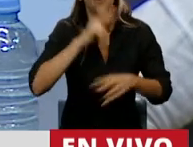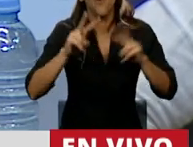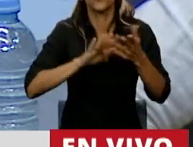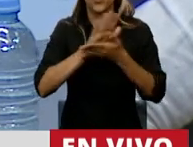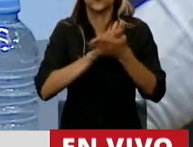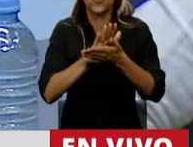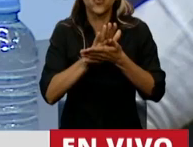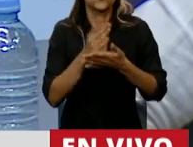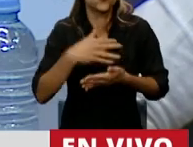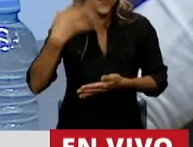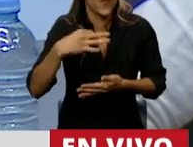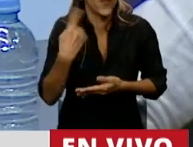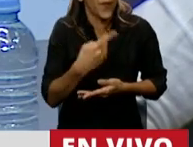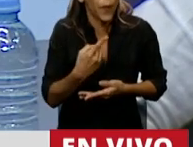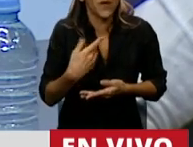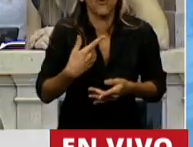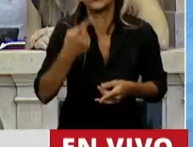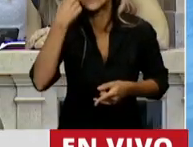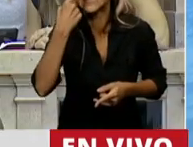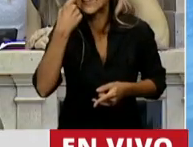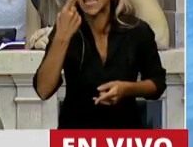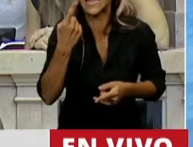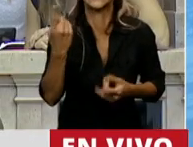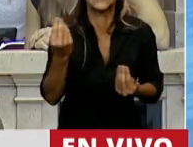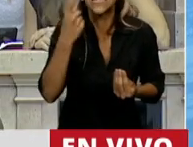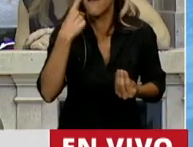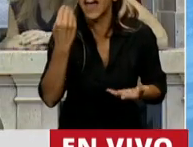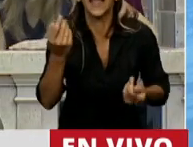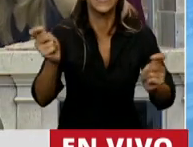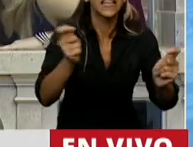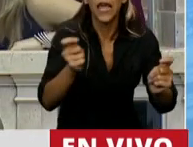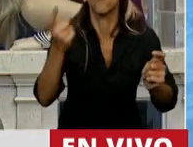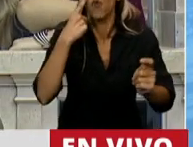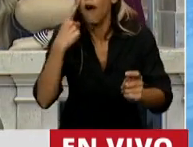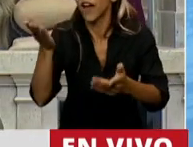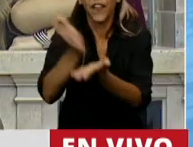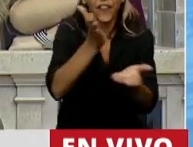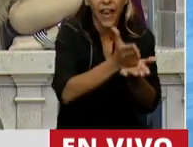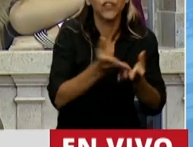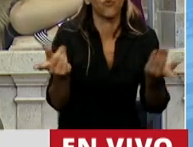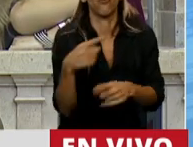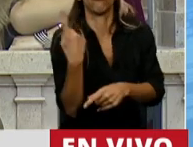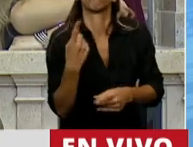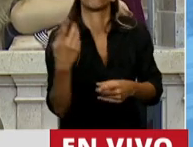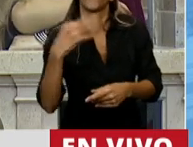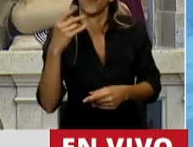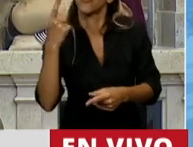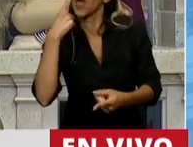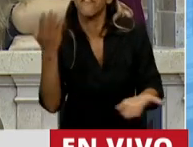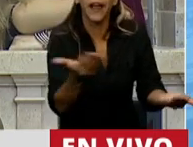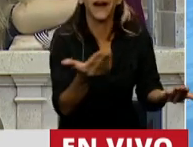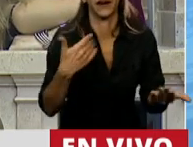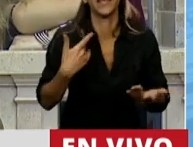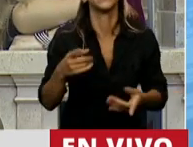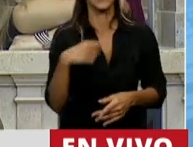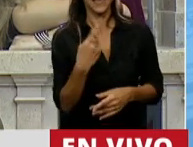la atención de estos intereses y, en este caso, de estos derechos. Por lo tanto, necesitamos poner blanco sobre negro y hay que decir que acá no